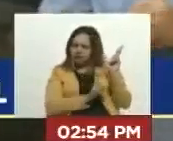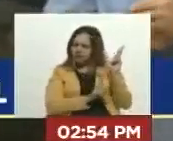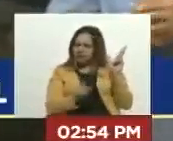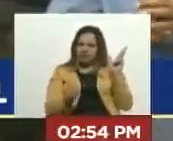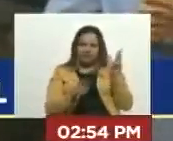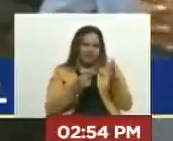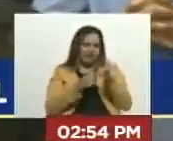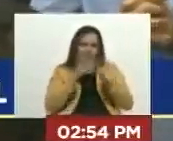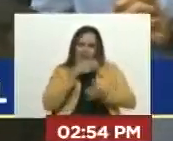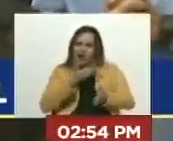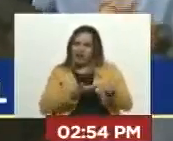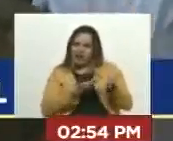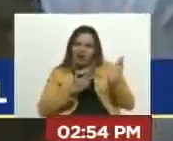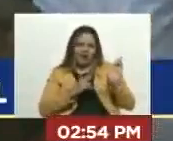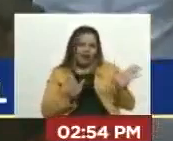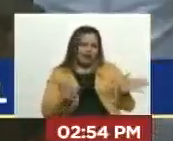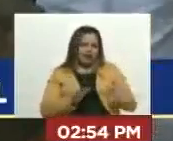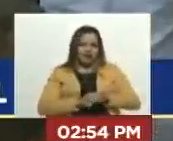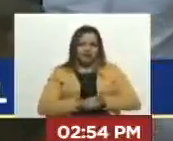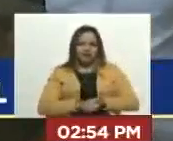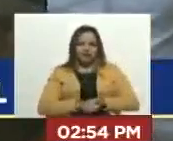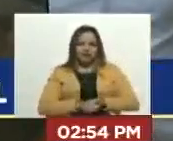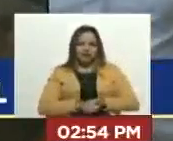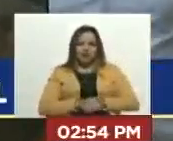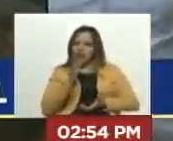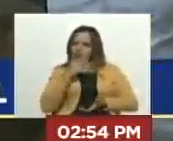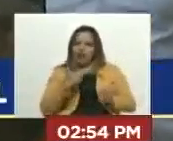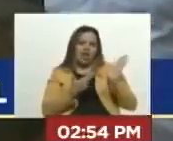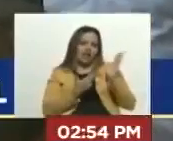llevaban armas. No llevaban armas.